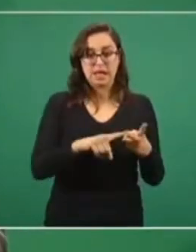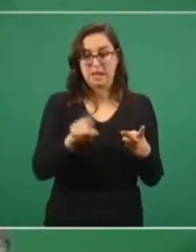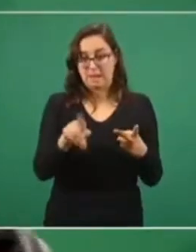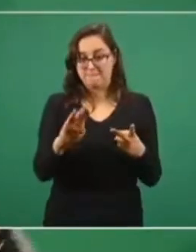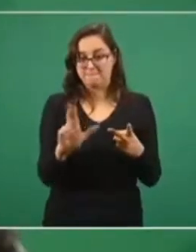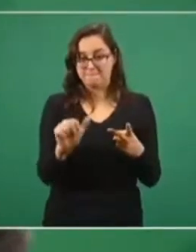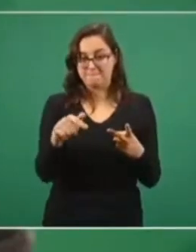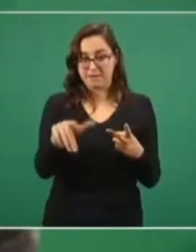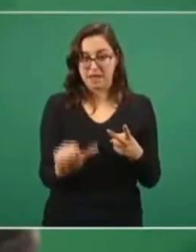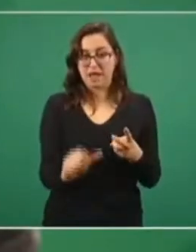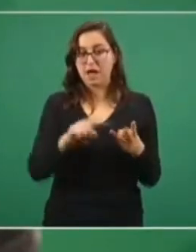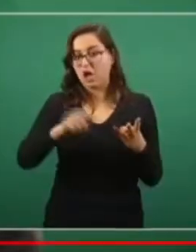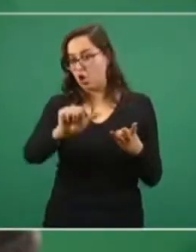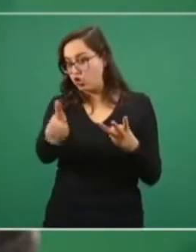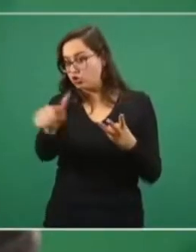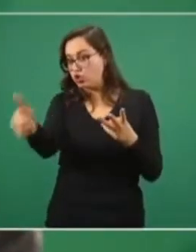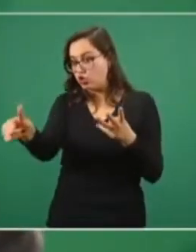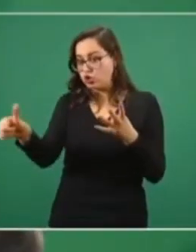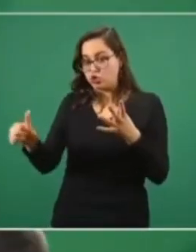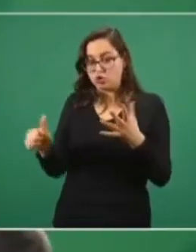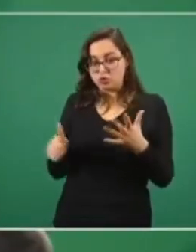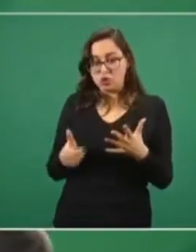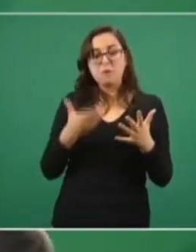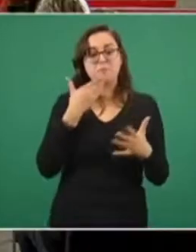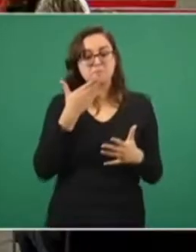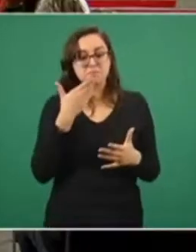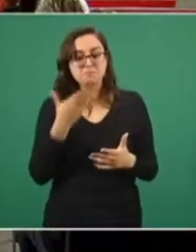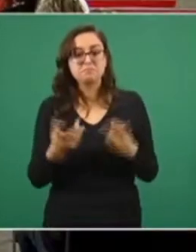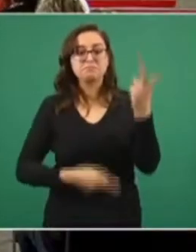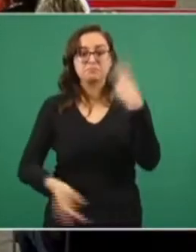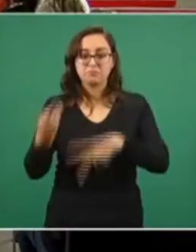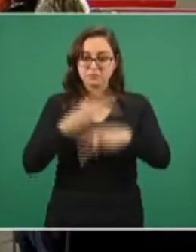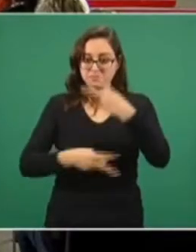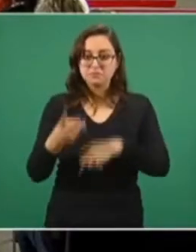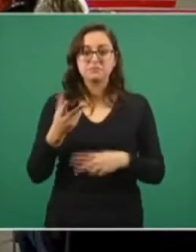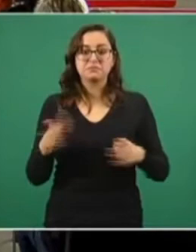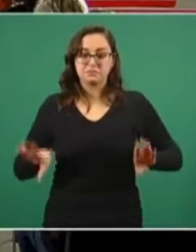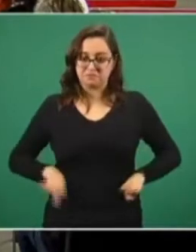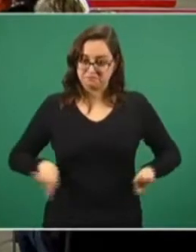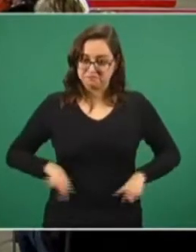a todos los compañeros de aquí. Qué bueno que hoy vinieron con renovado ánimo.